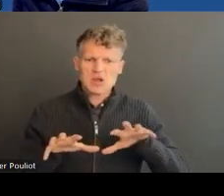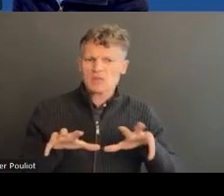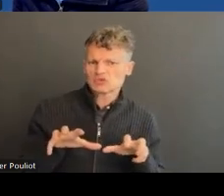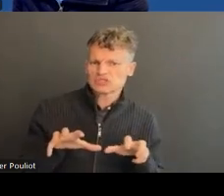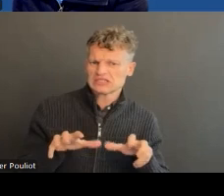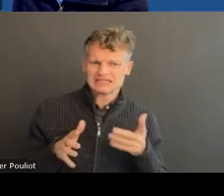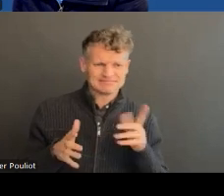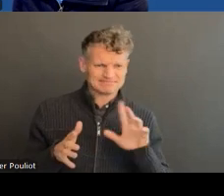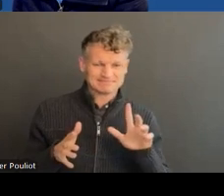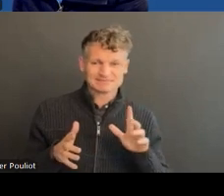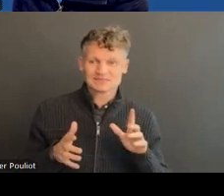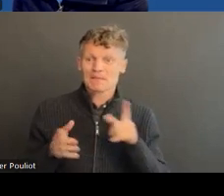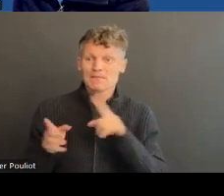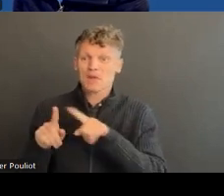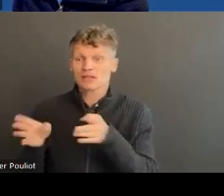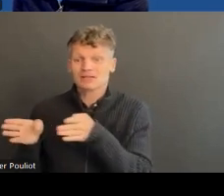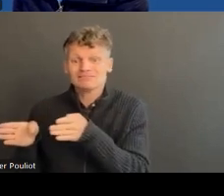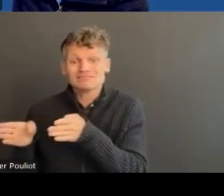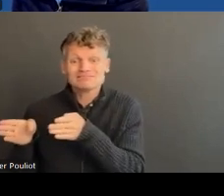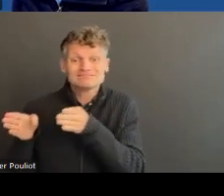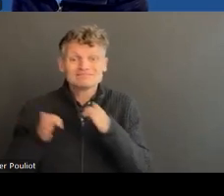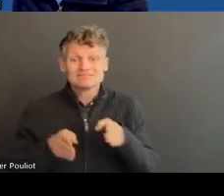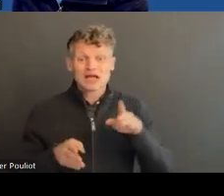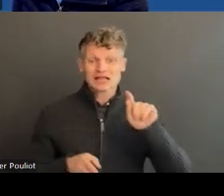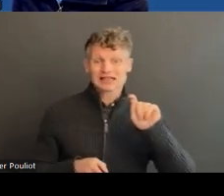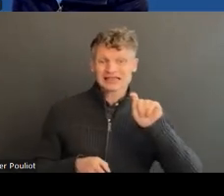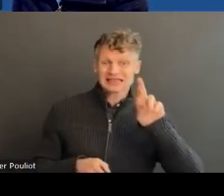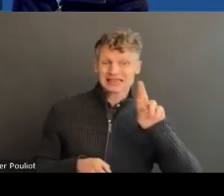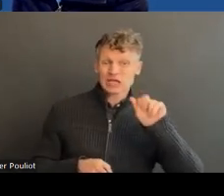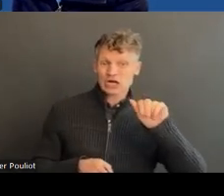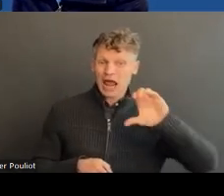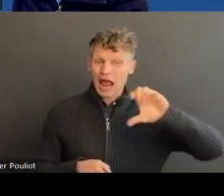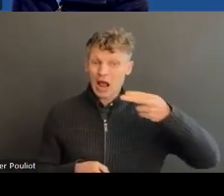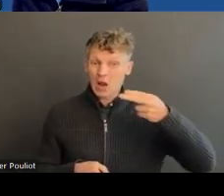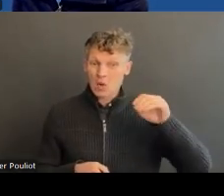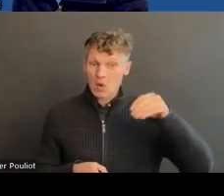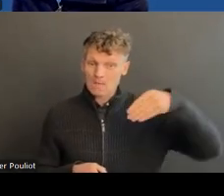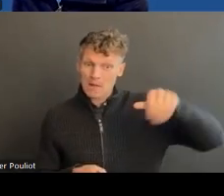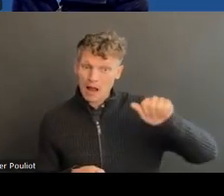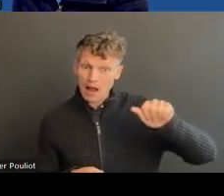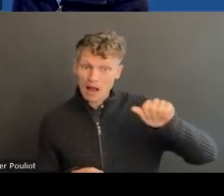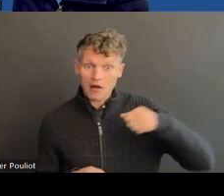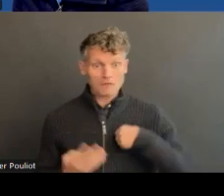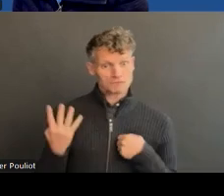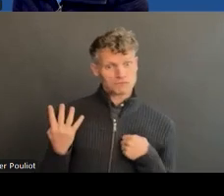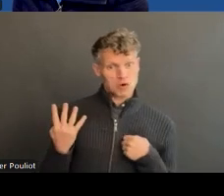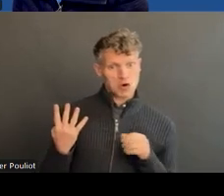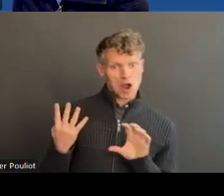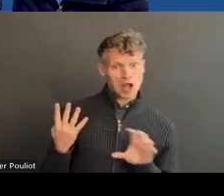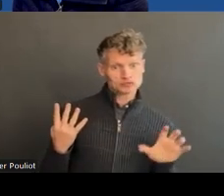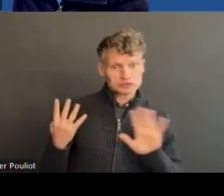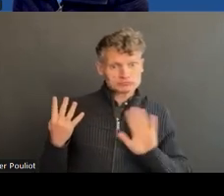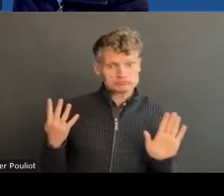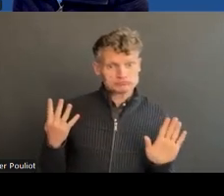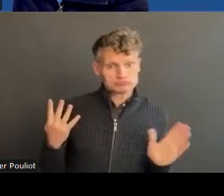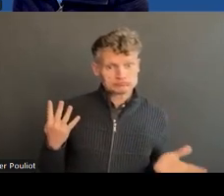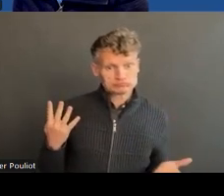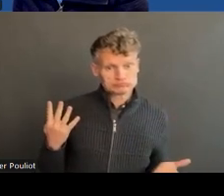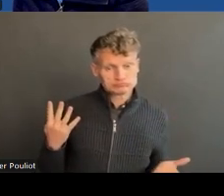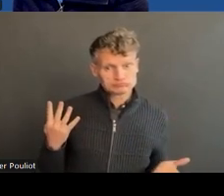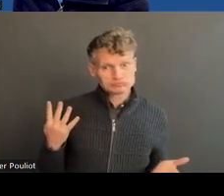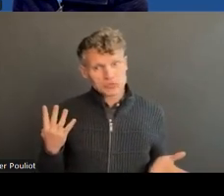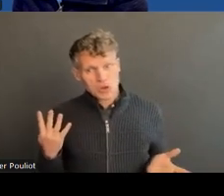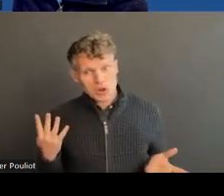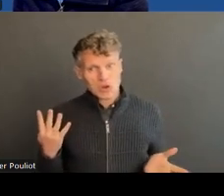Y si modificamos el abordaje y tenemos como factores comunes en unos cuantos